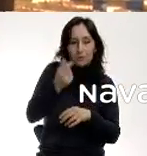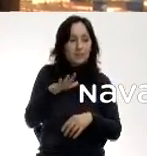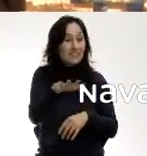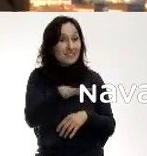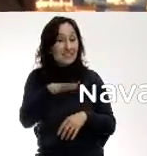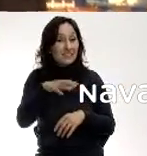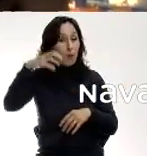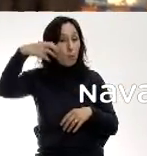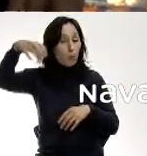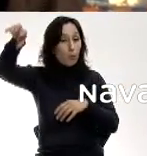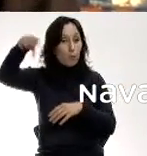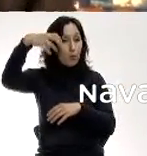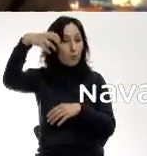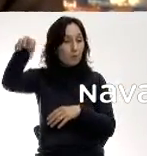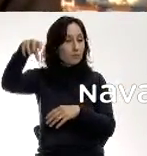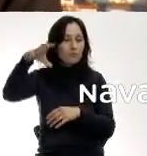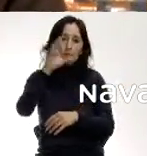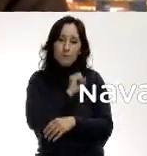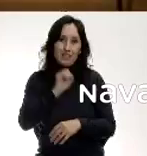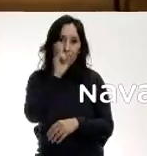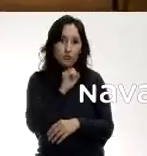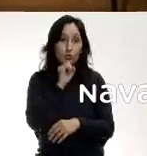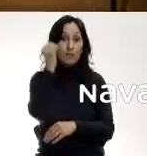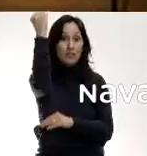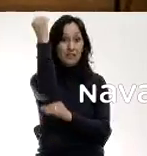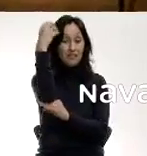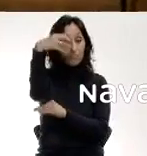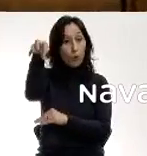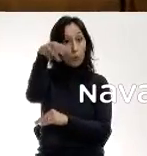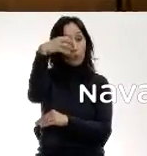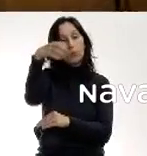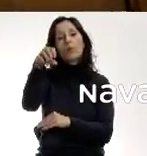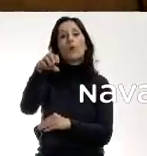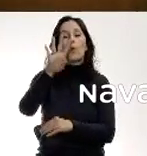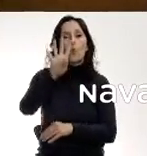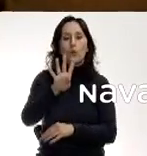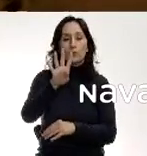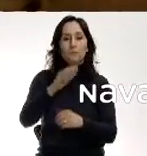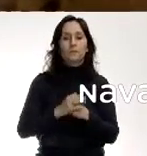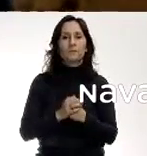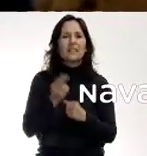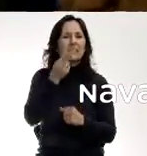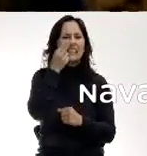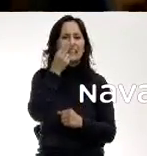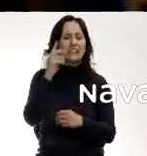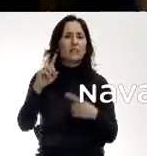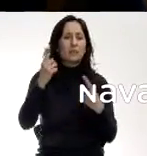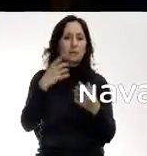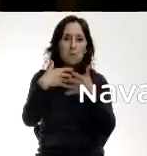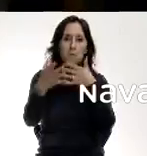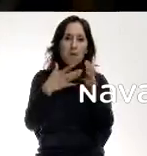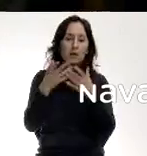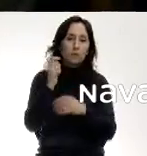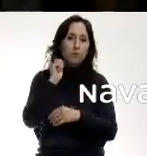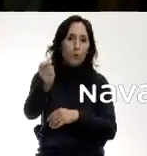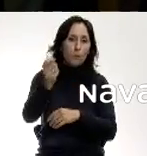este campanario, tiene 4 campanas y lo interesante de este campanario es que se voltean de forma manual. Y desde